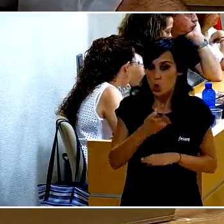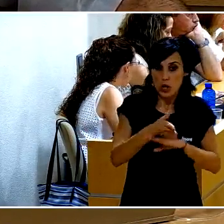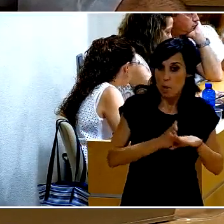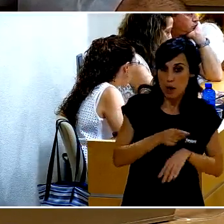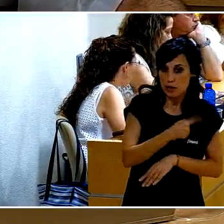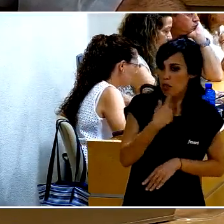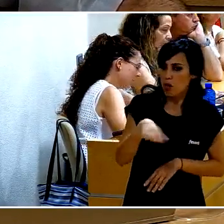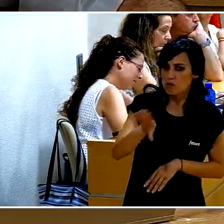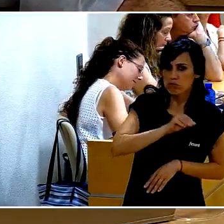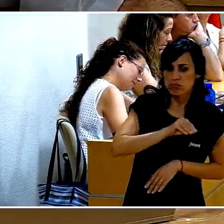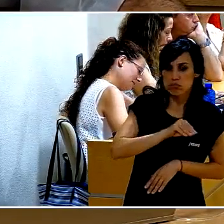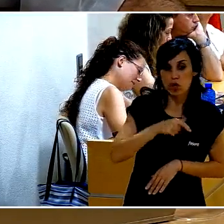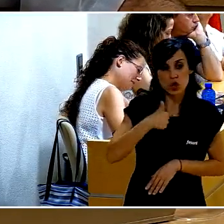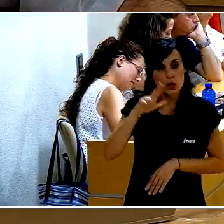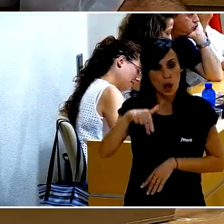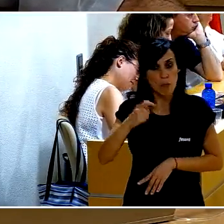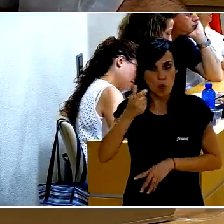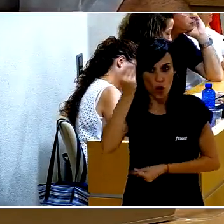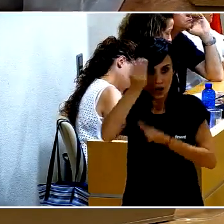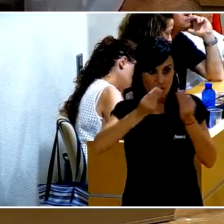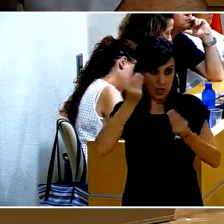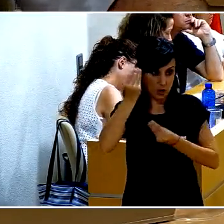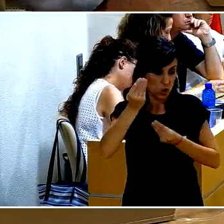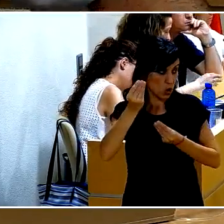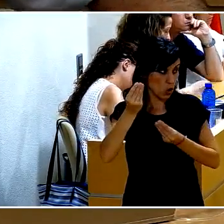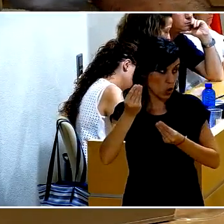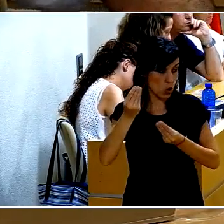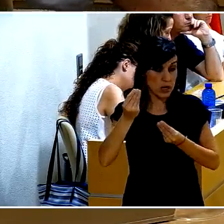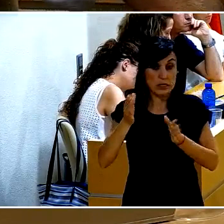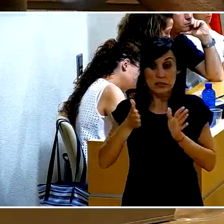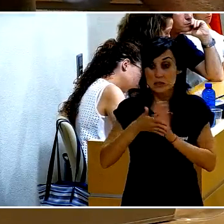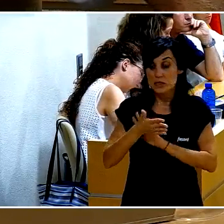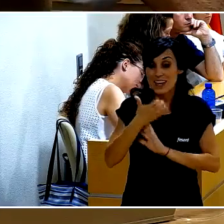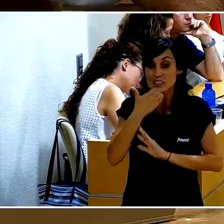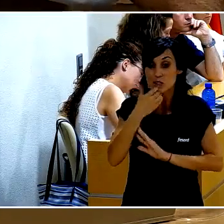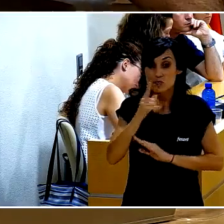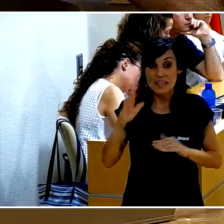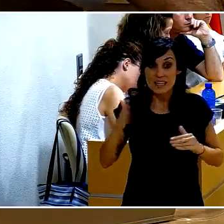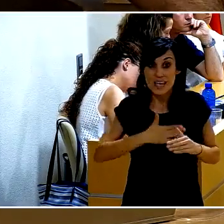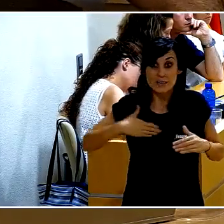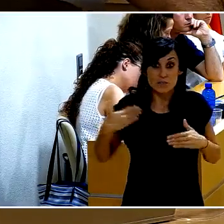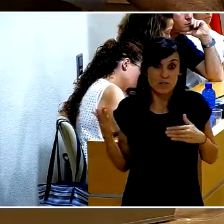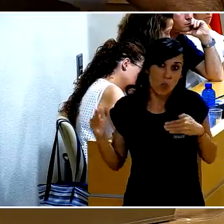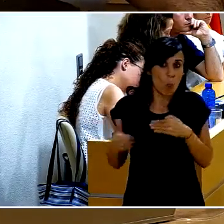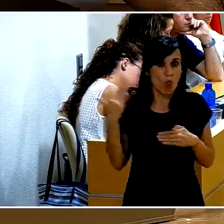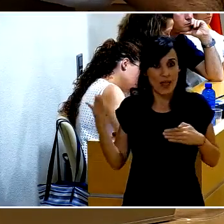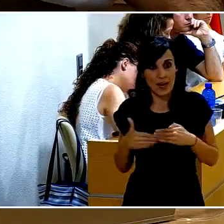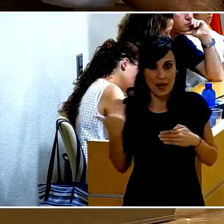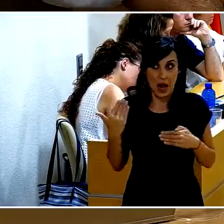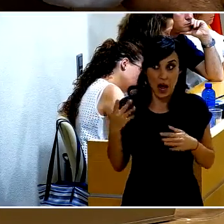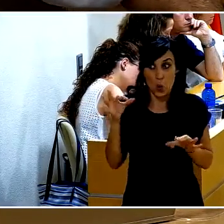otra parte lo entendían. Y yo también haría una reflexión a la Iglesia Católica, que lo que debe hacer, si quiere ser moderna y